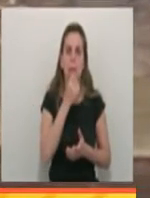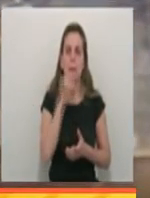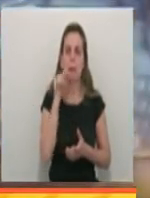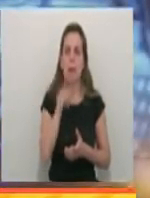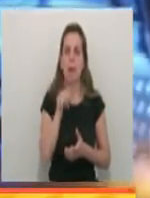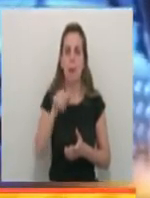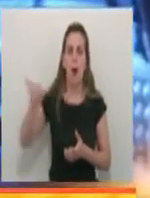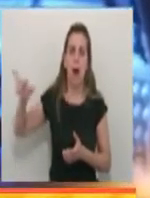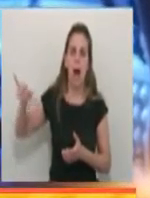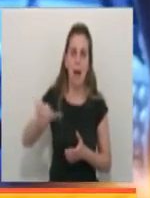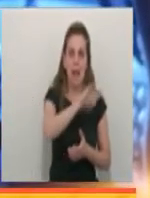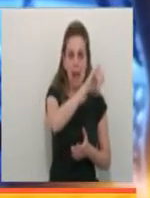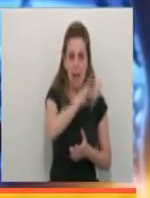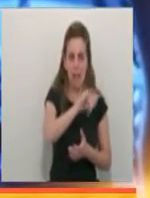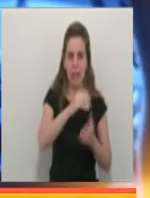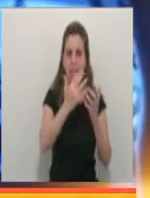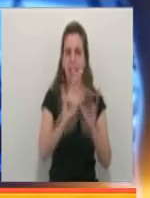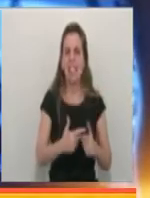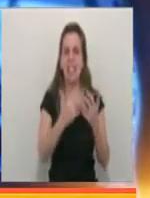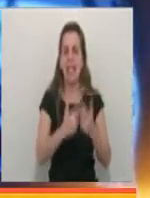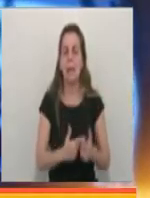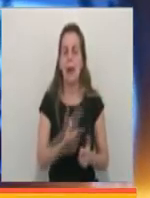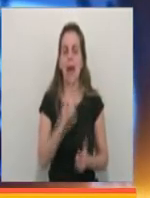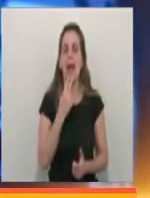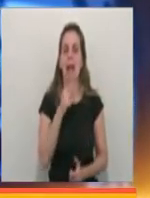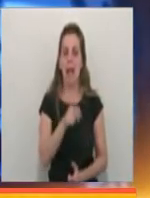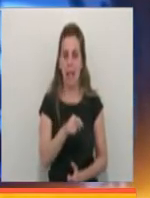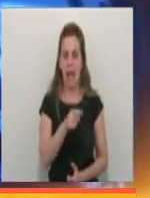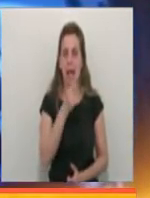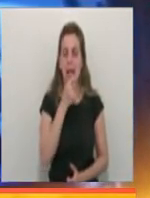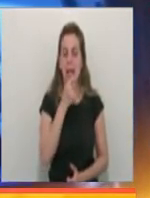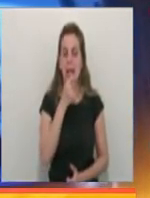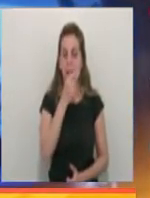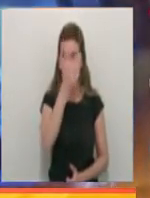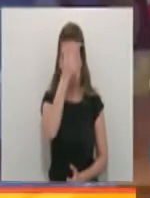yo soy tu copiloto. Si a mí se me cae el sistema, vos tenés sistema porque los sistemas están